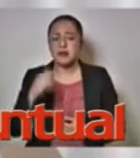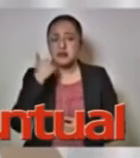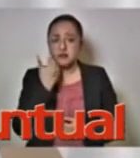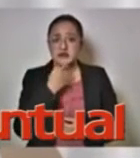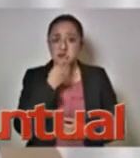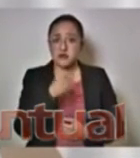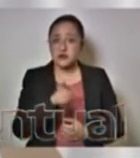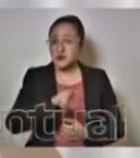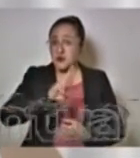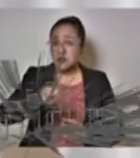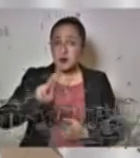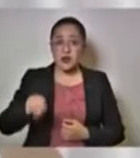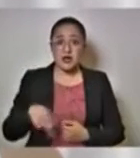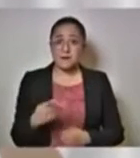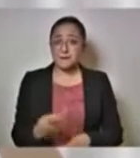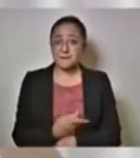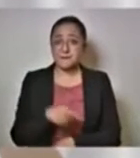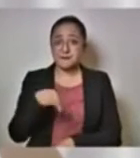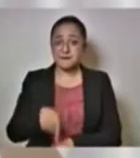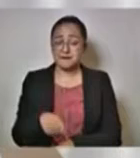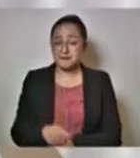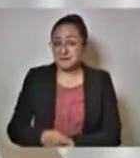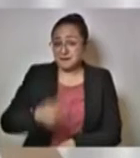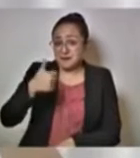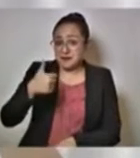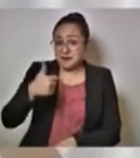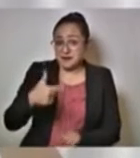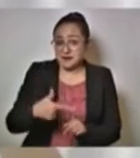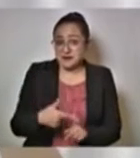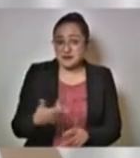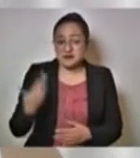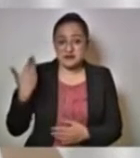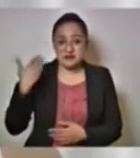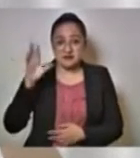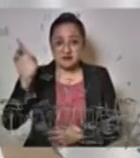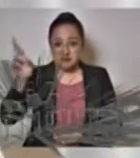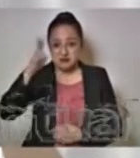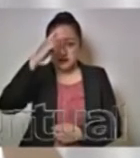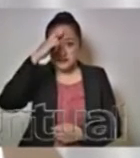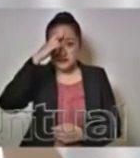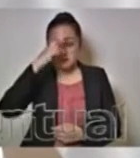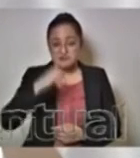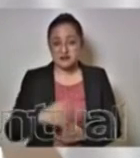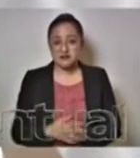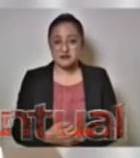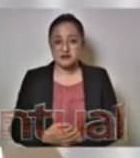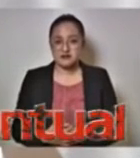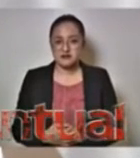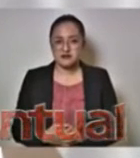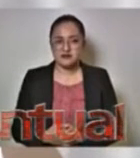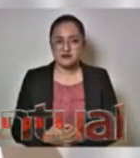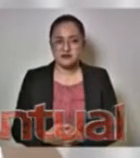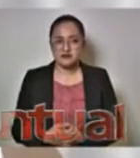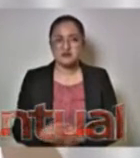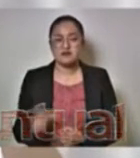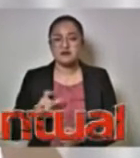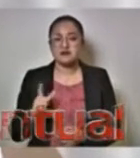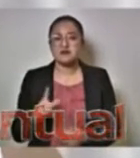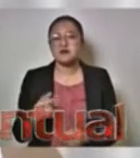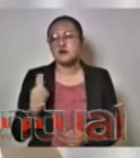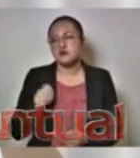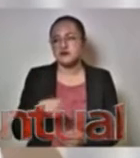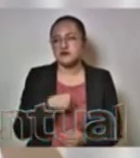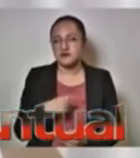había pasado esto desde la lo que nos ha tocado vivir a nosotros